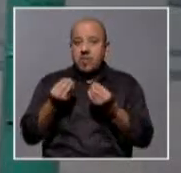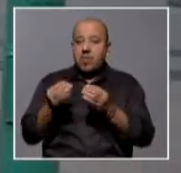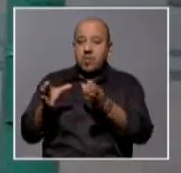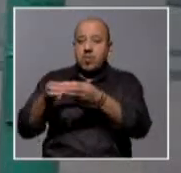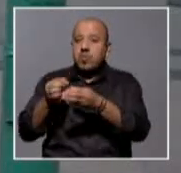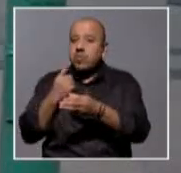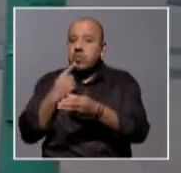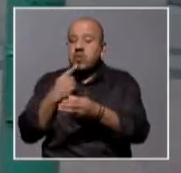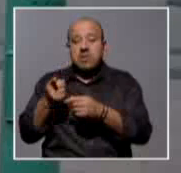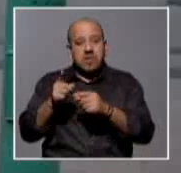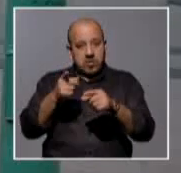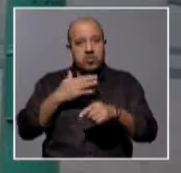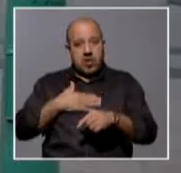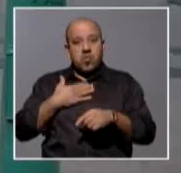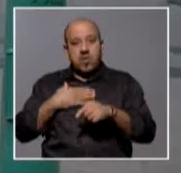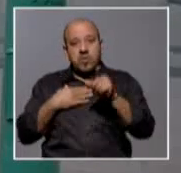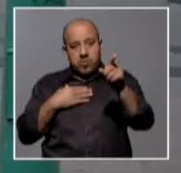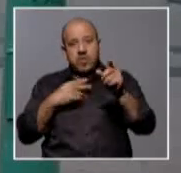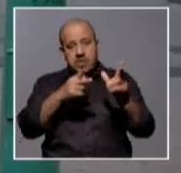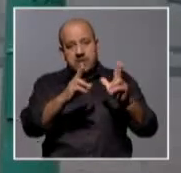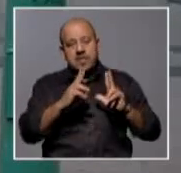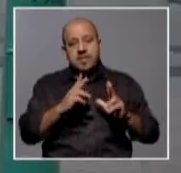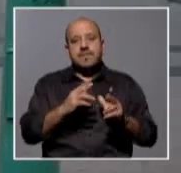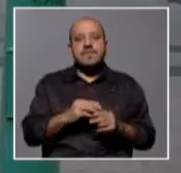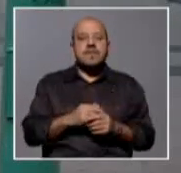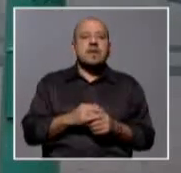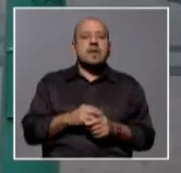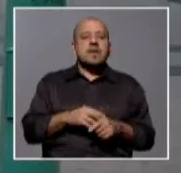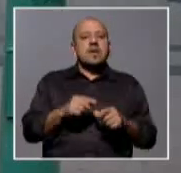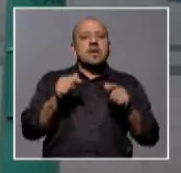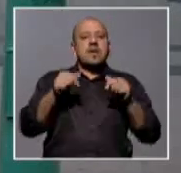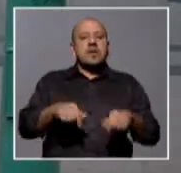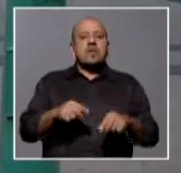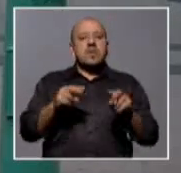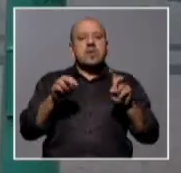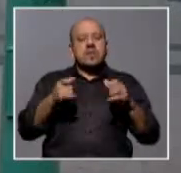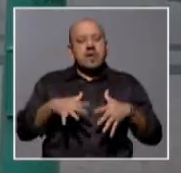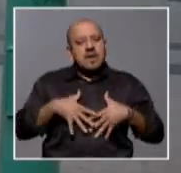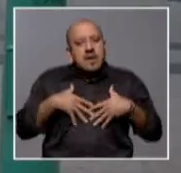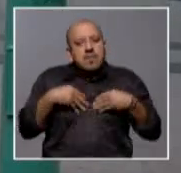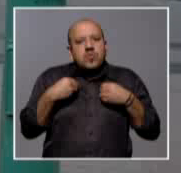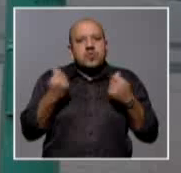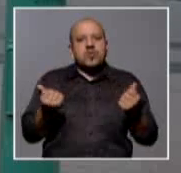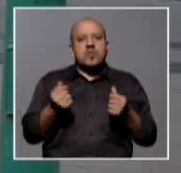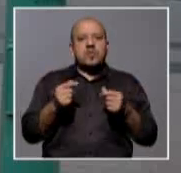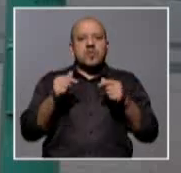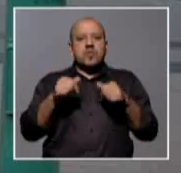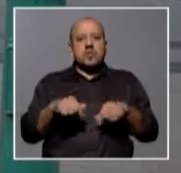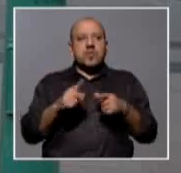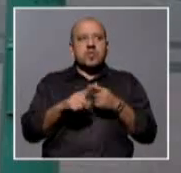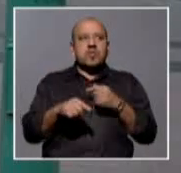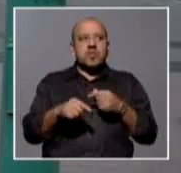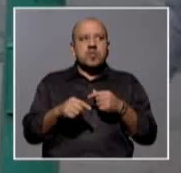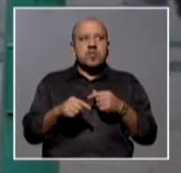Suscribo plenamente tus palabras y no pasa por ahí. Bien, dentro de esta catarata de emociones humanas que nos ponen frente a